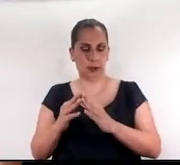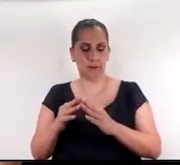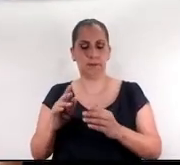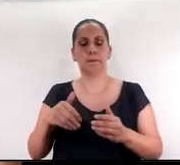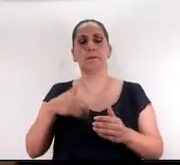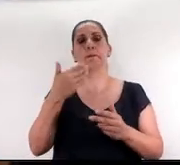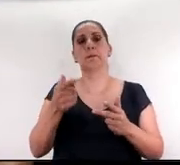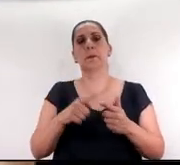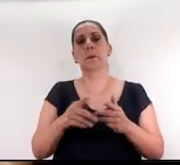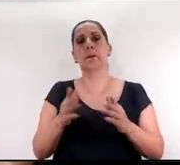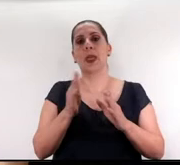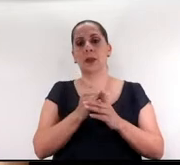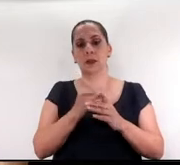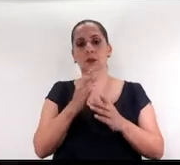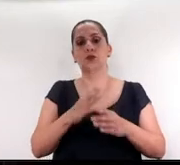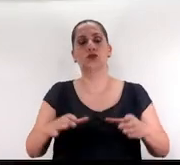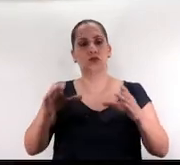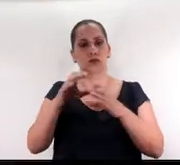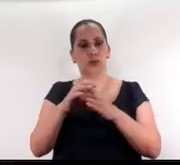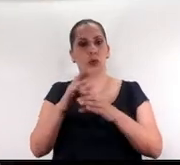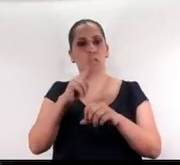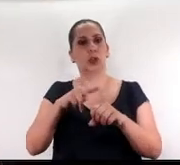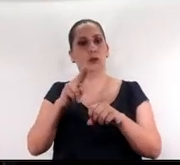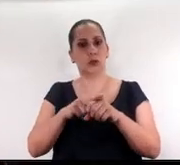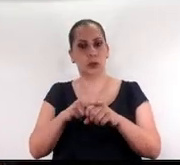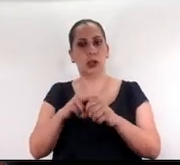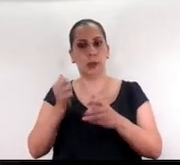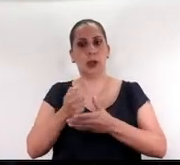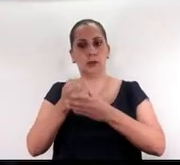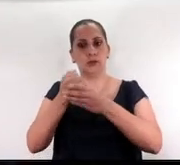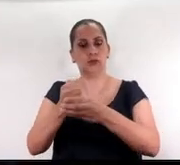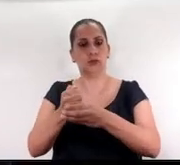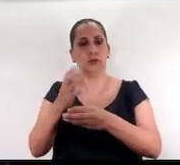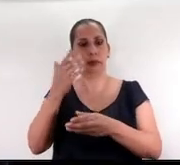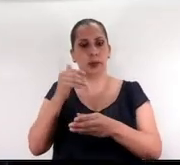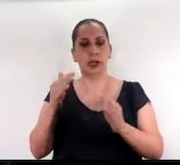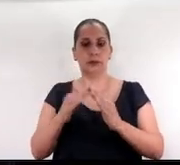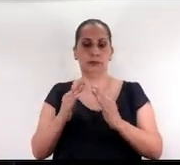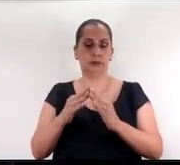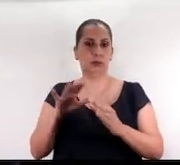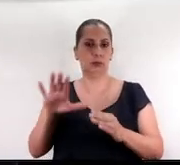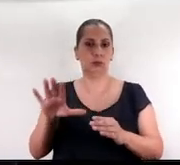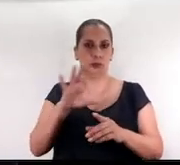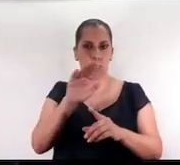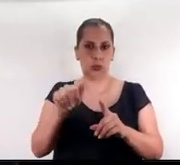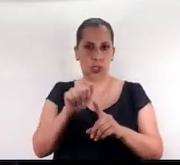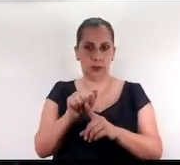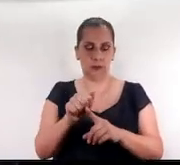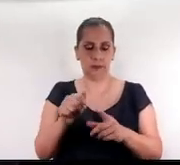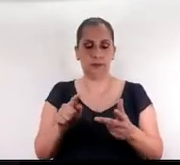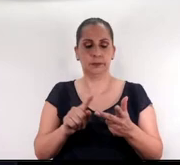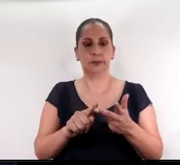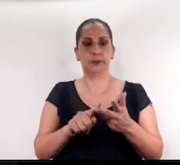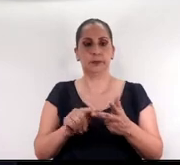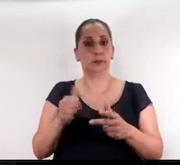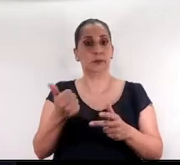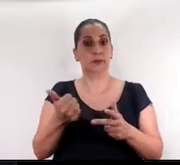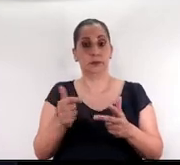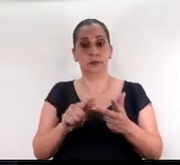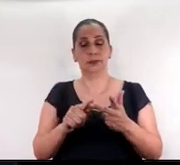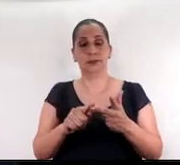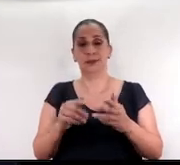fondo nacional de avales para la vivienda social. Después, en el caso de las familias de pobreza